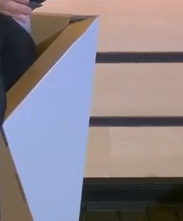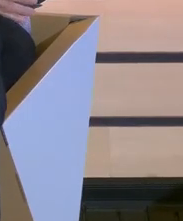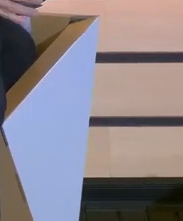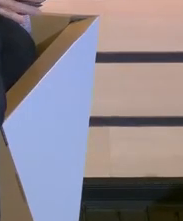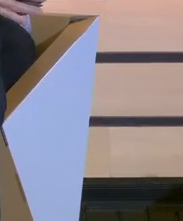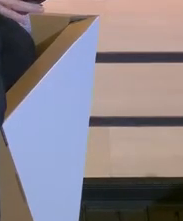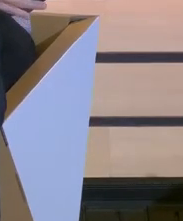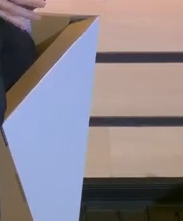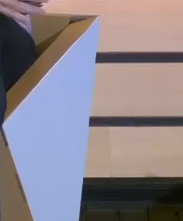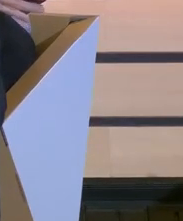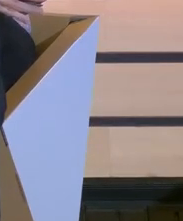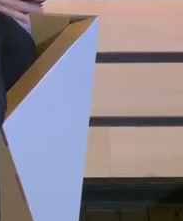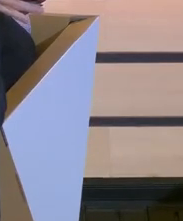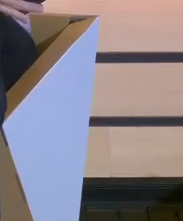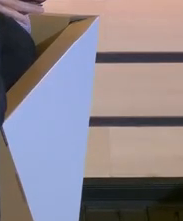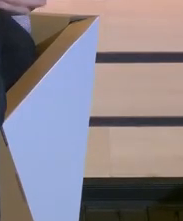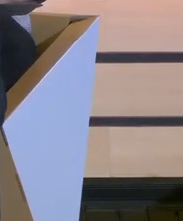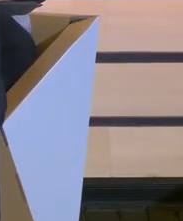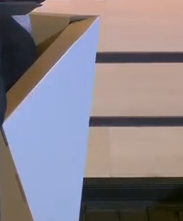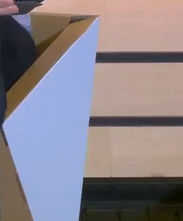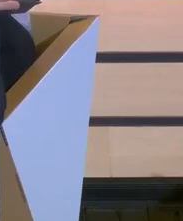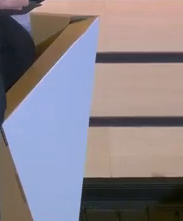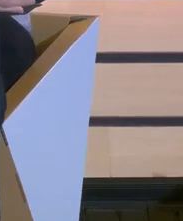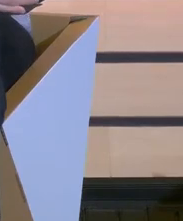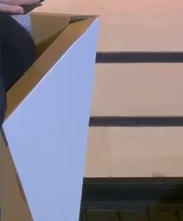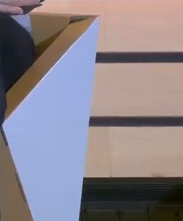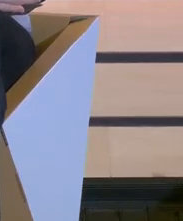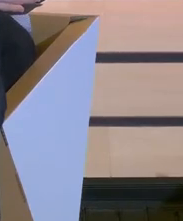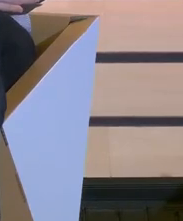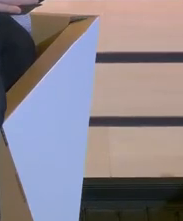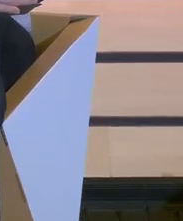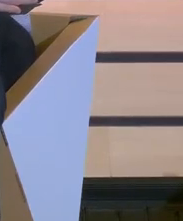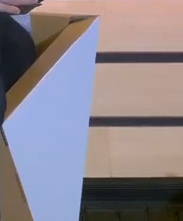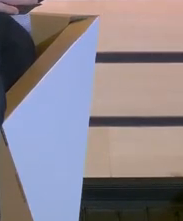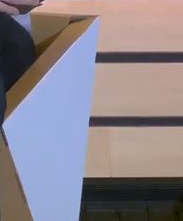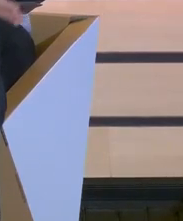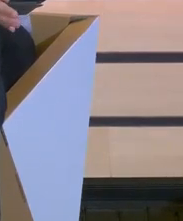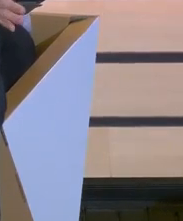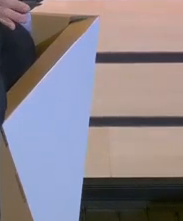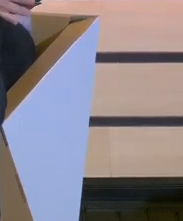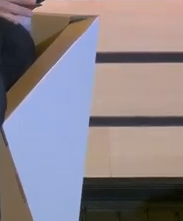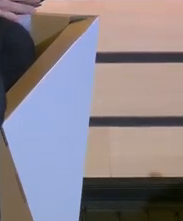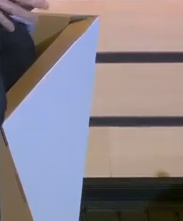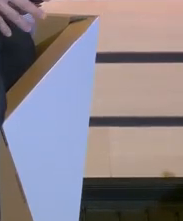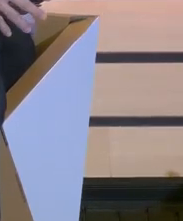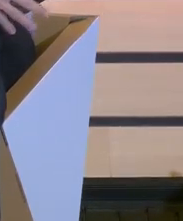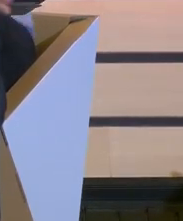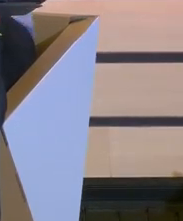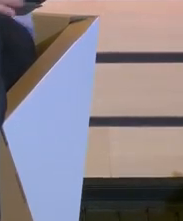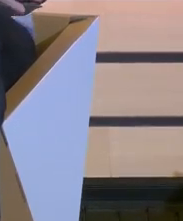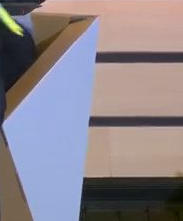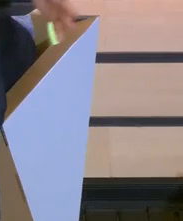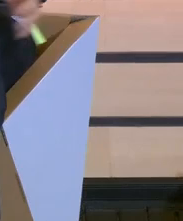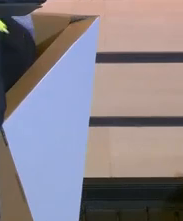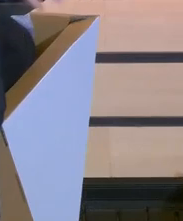son personas que vienen en situaciones realmente complicadas, con sus vidas rotas. Pues hay